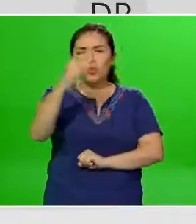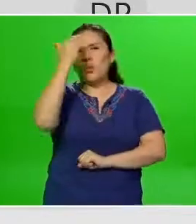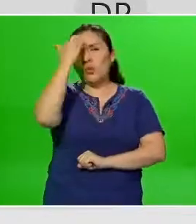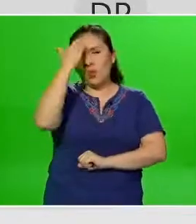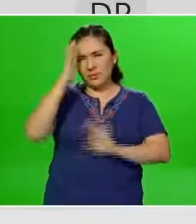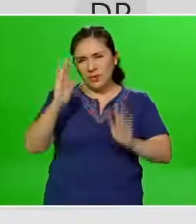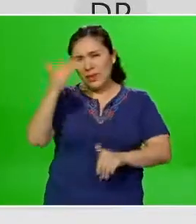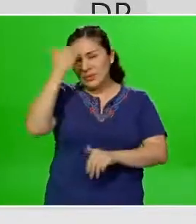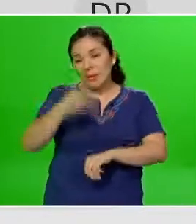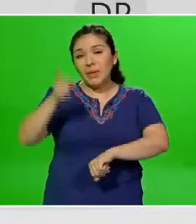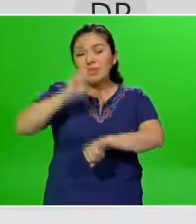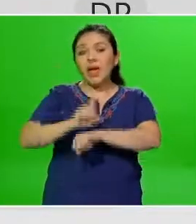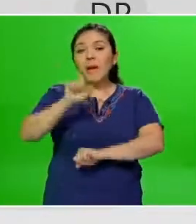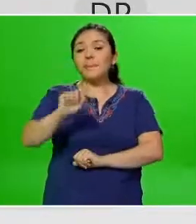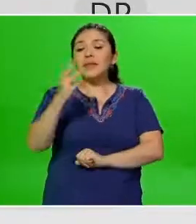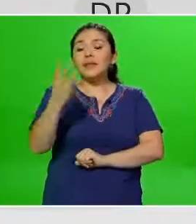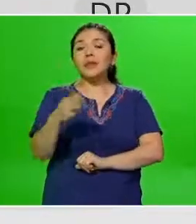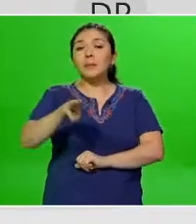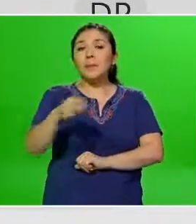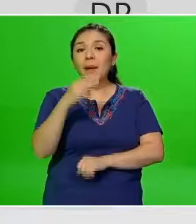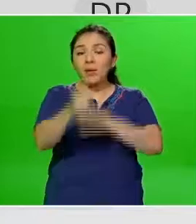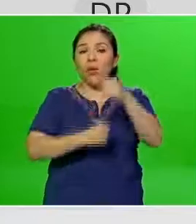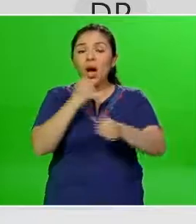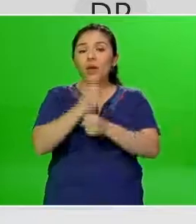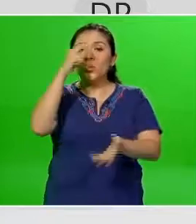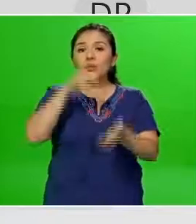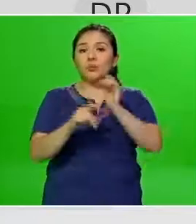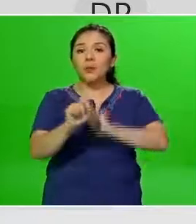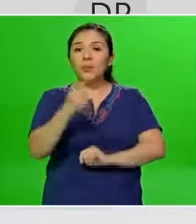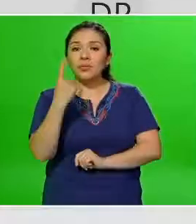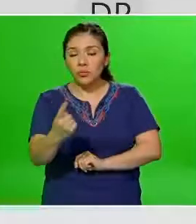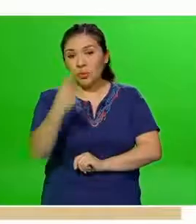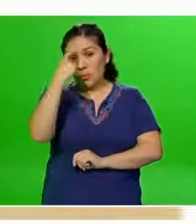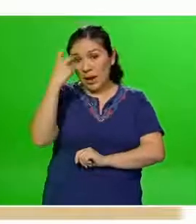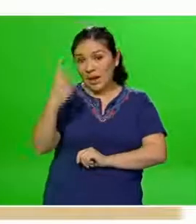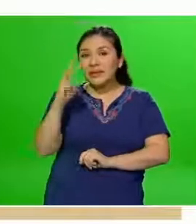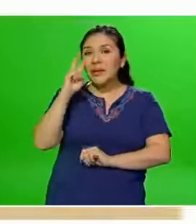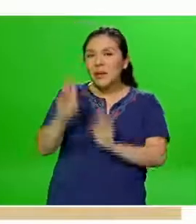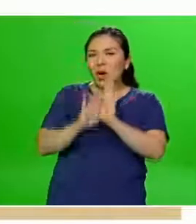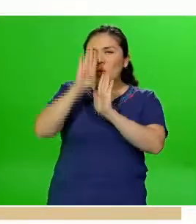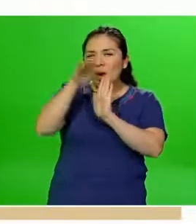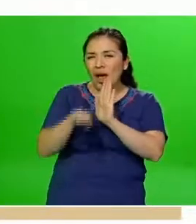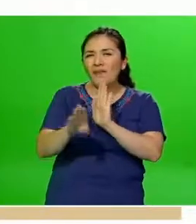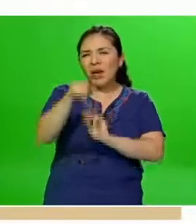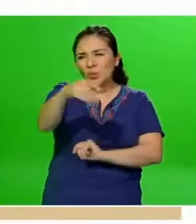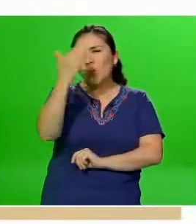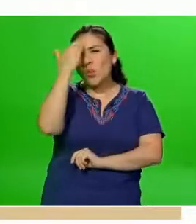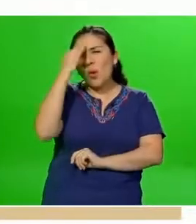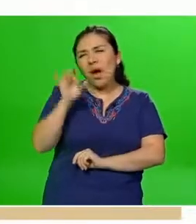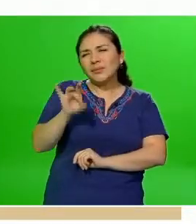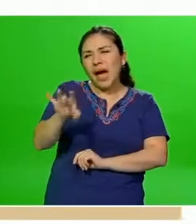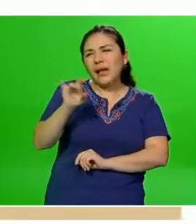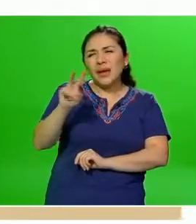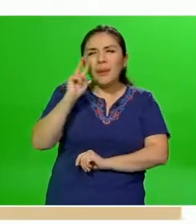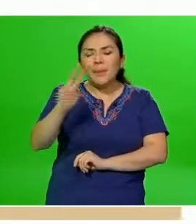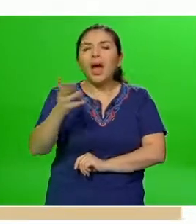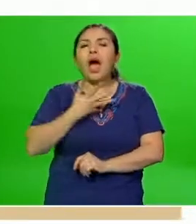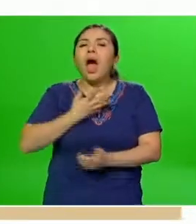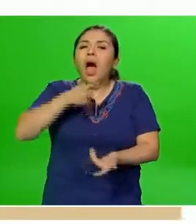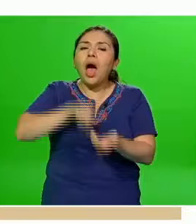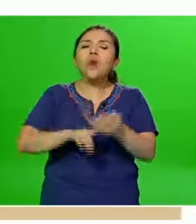saben, 23 de mayo de este año 2021, en esta gráfica que la conocemos todos, donde tenemos los